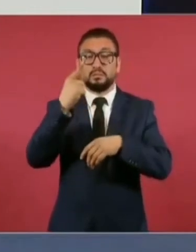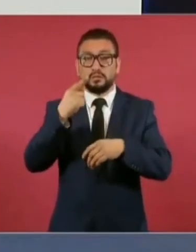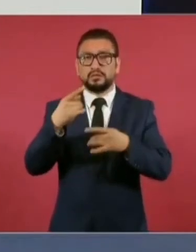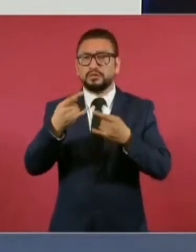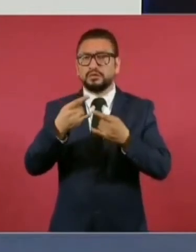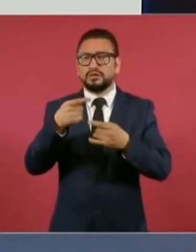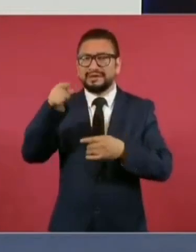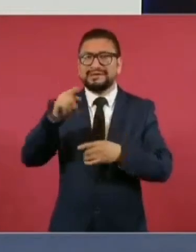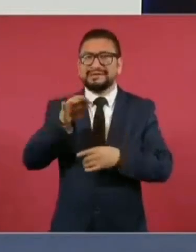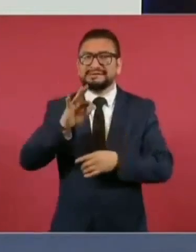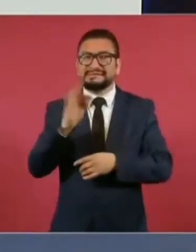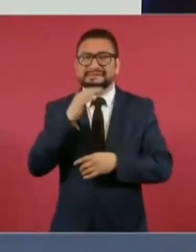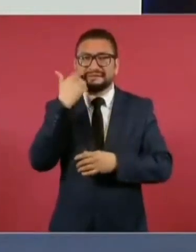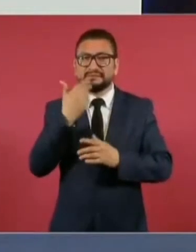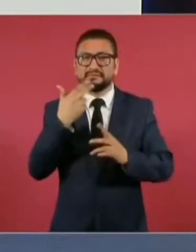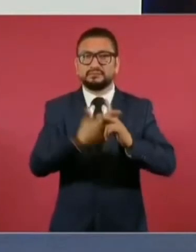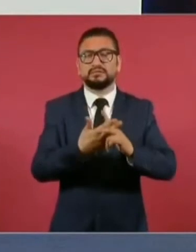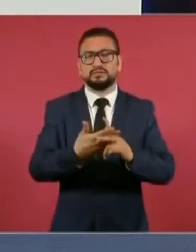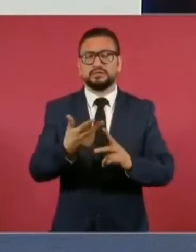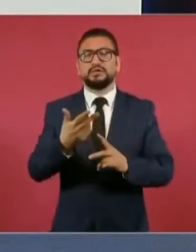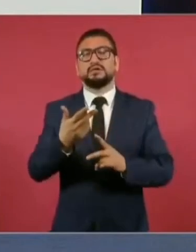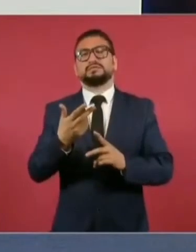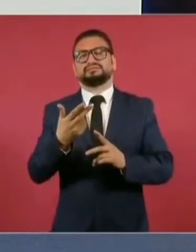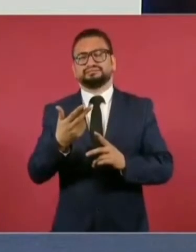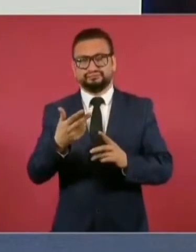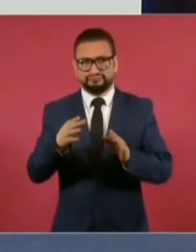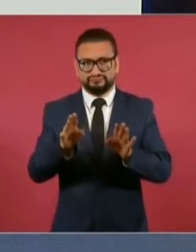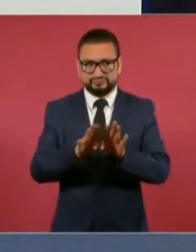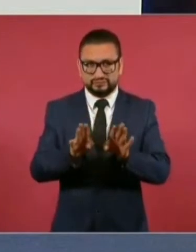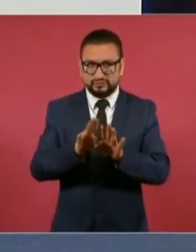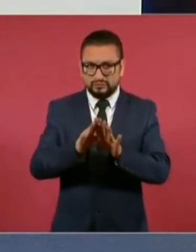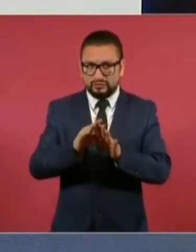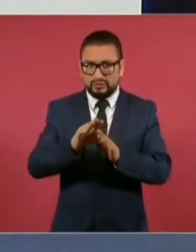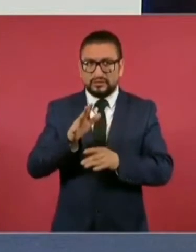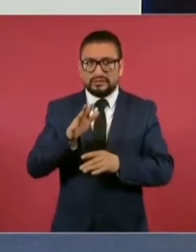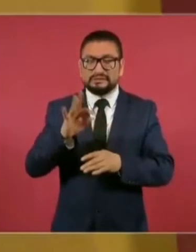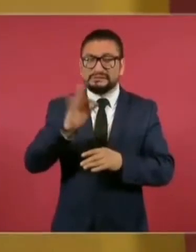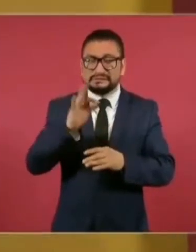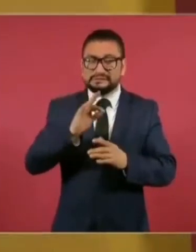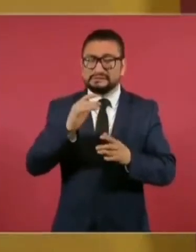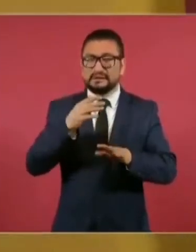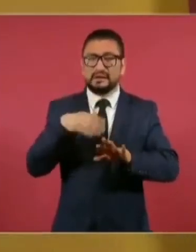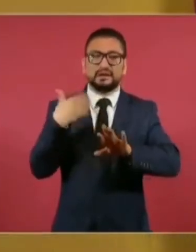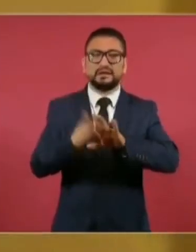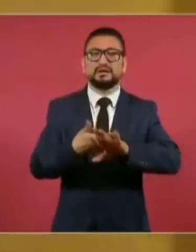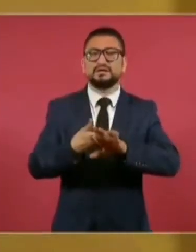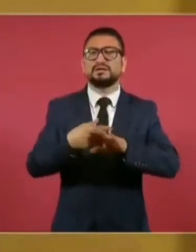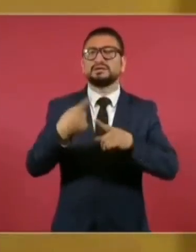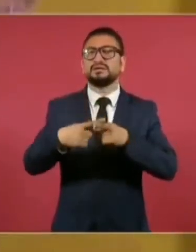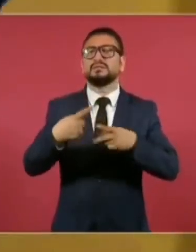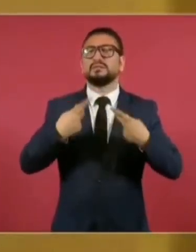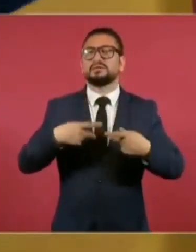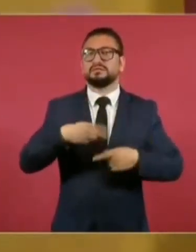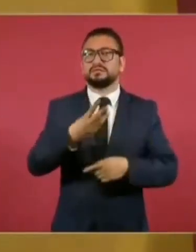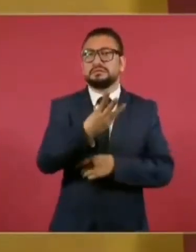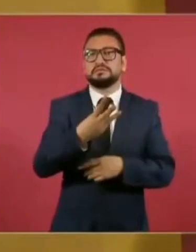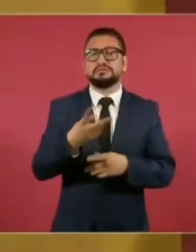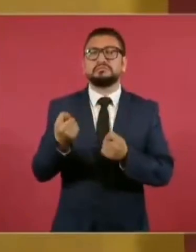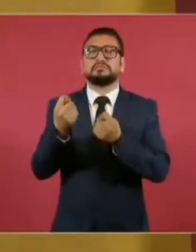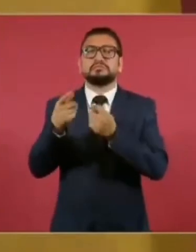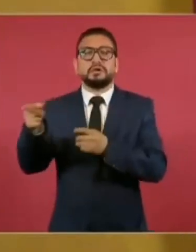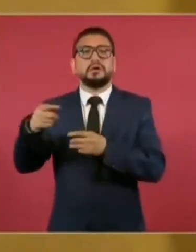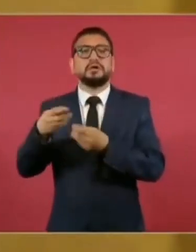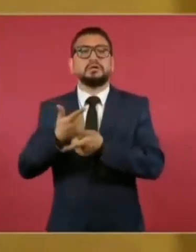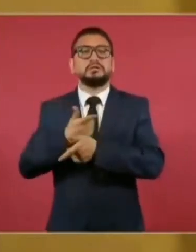homicidio, y este homicidio es en grado de tentativa en agravio de 3 personas. Aquí hay